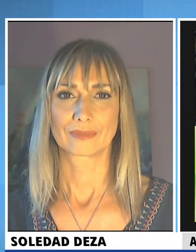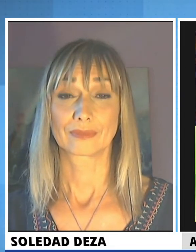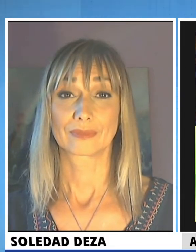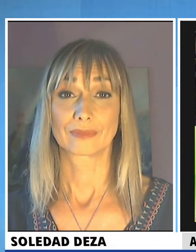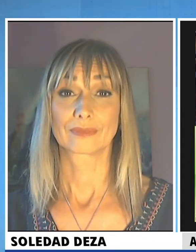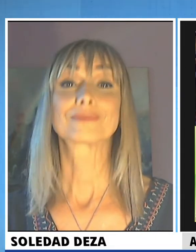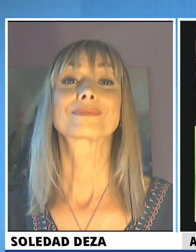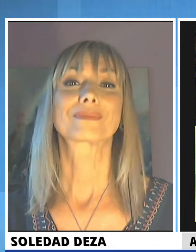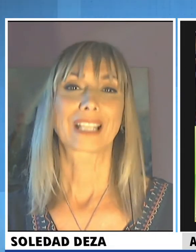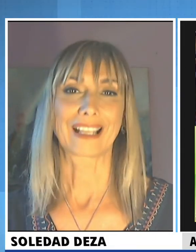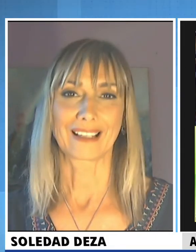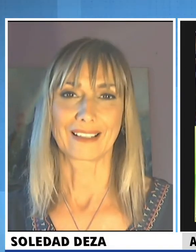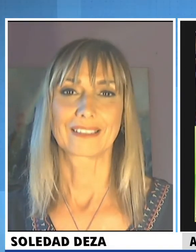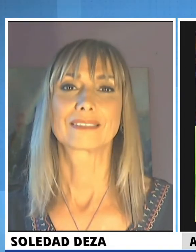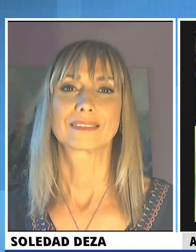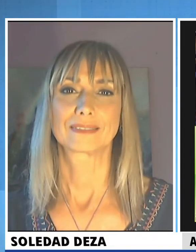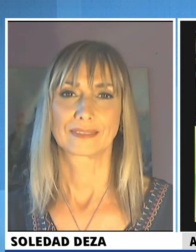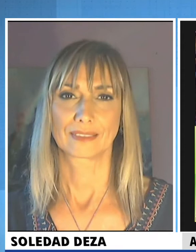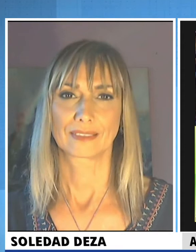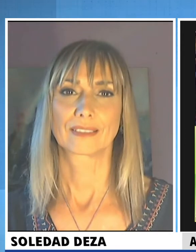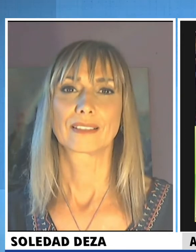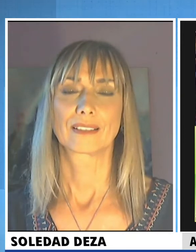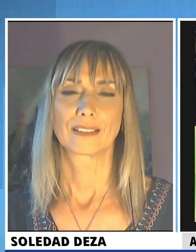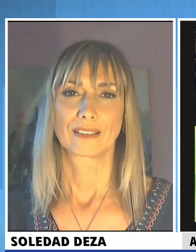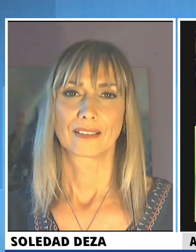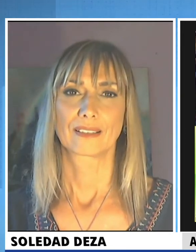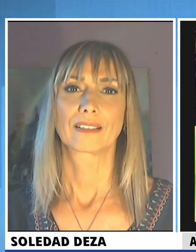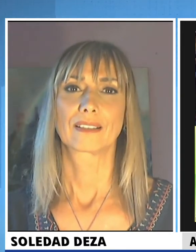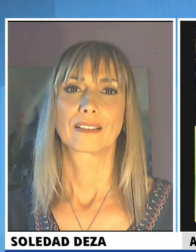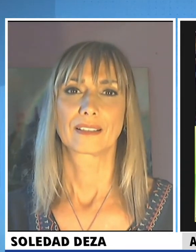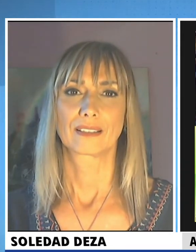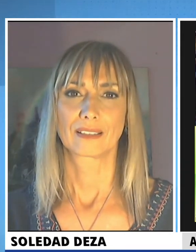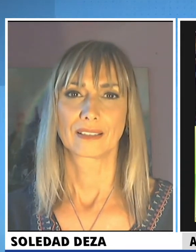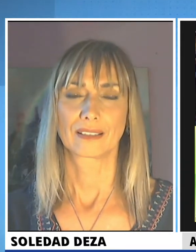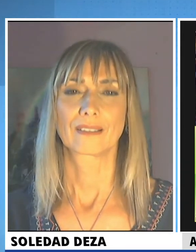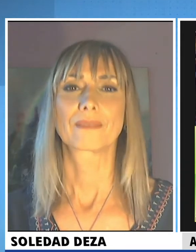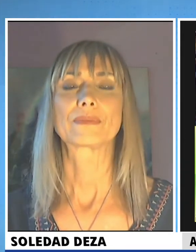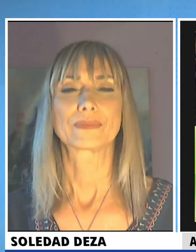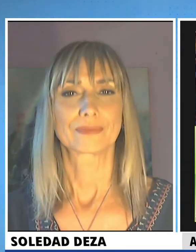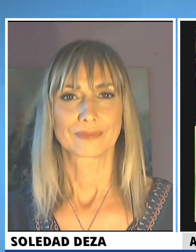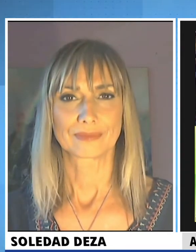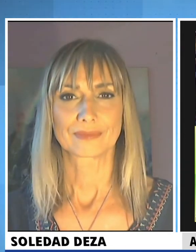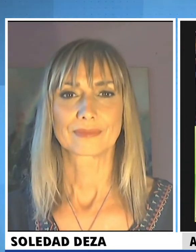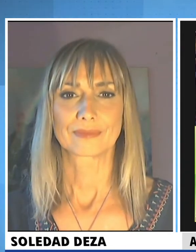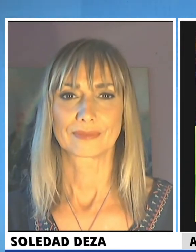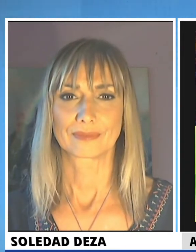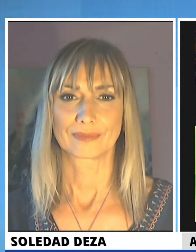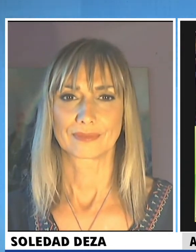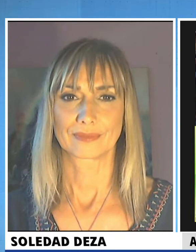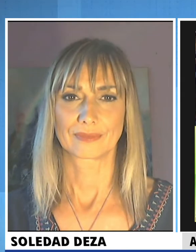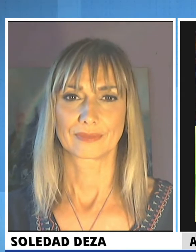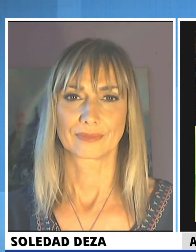violencias laborales? ¿Qué pasa con la violencia contra la libertad reproductiva y la violencia obstétrica? Que también la pandemia